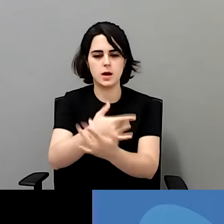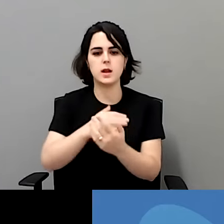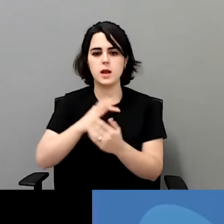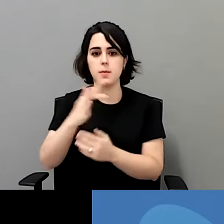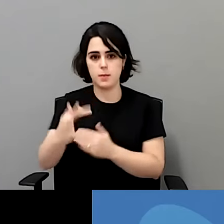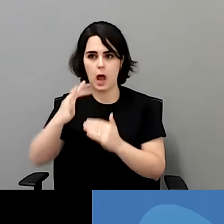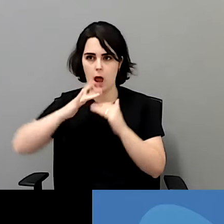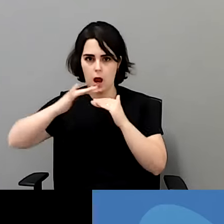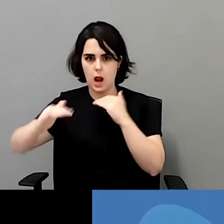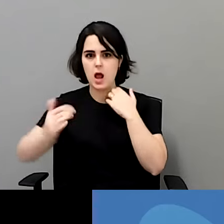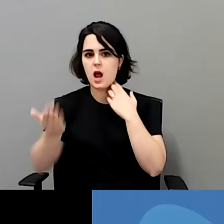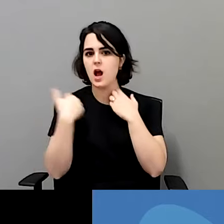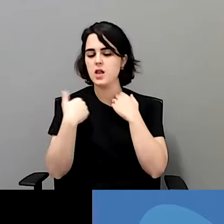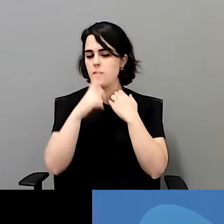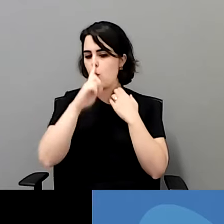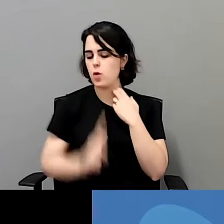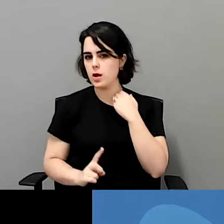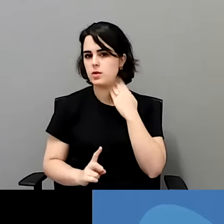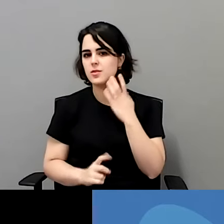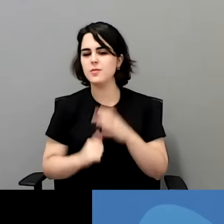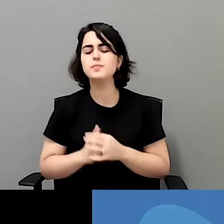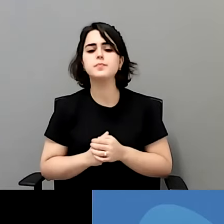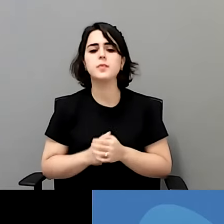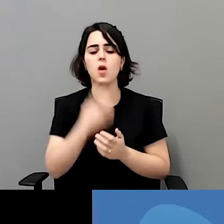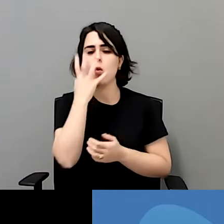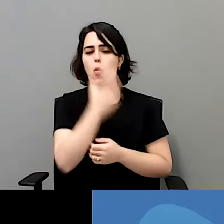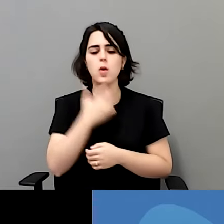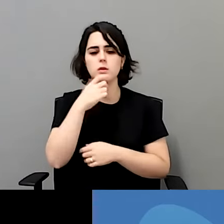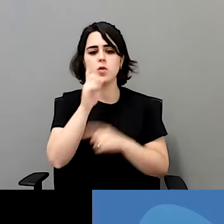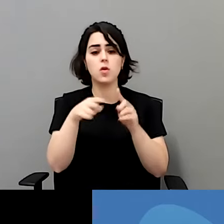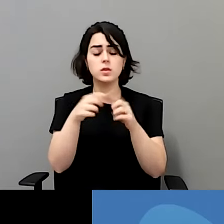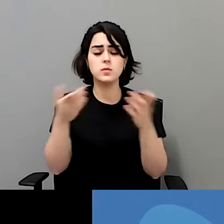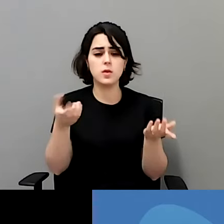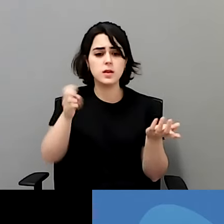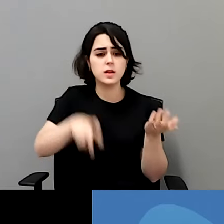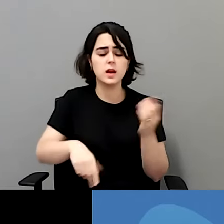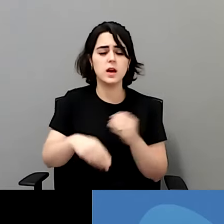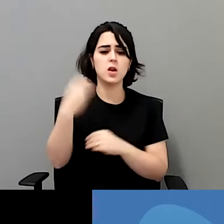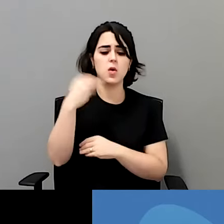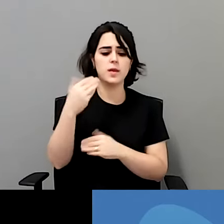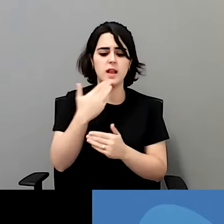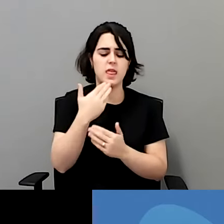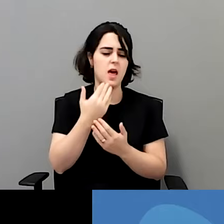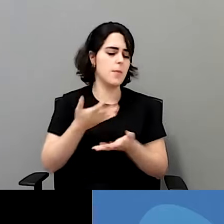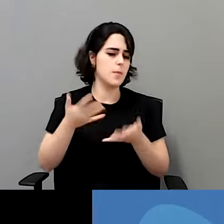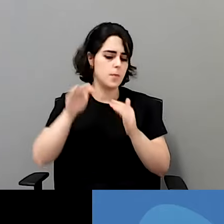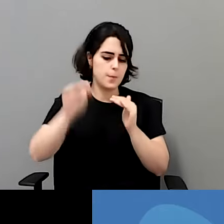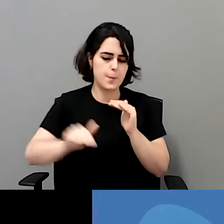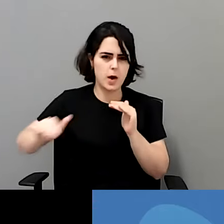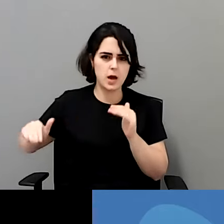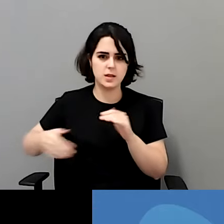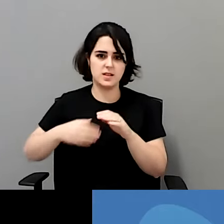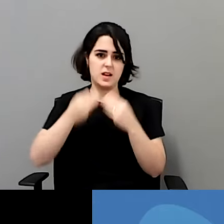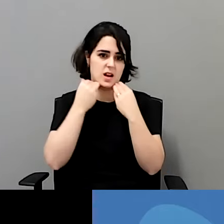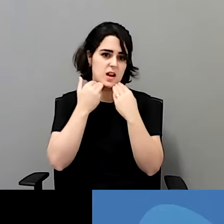por cierto ayer cumplía un año. Un cuento dirigido a menores de temprana edad a través del que, de forma